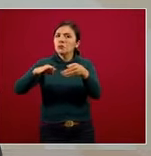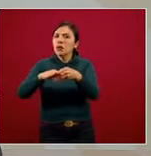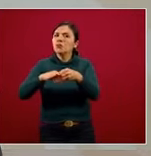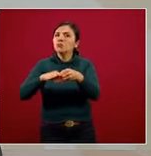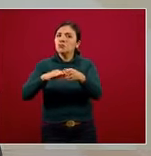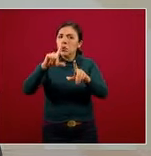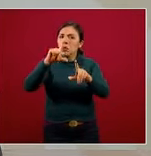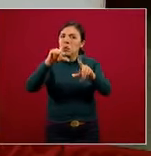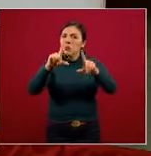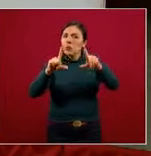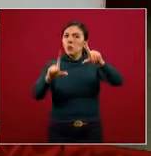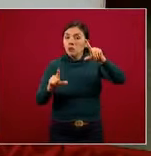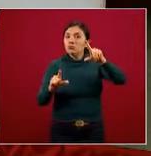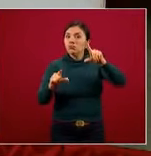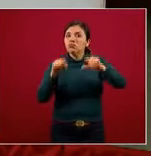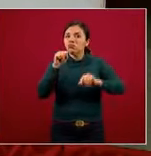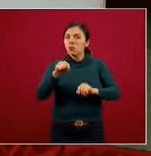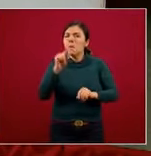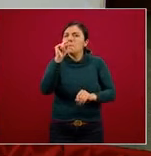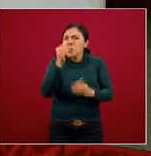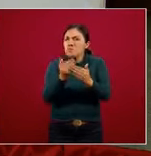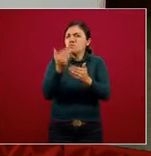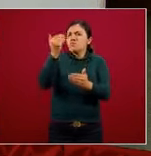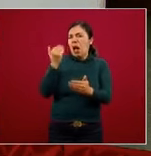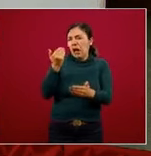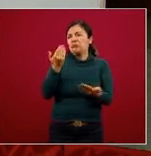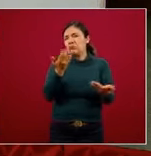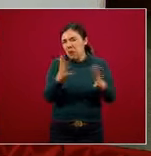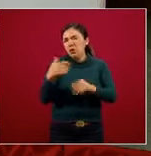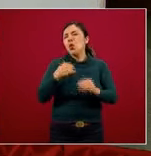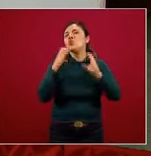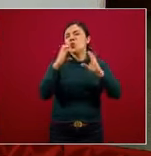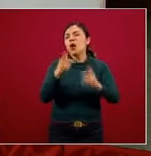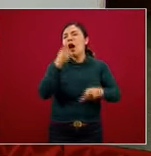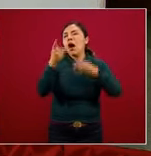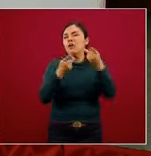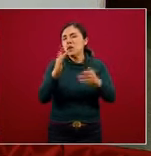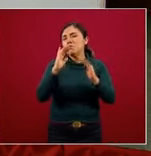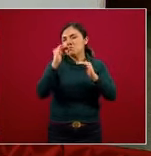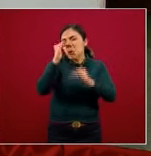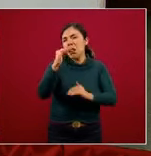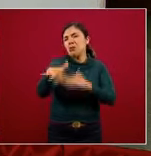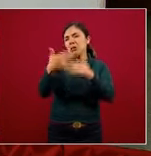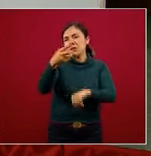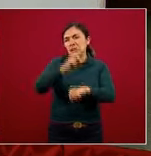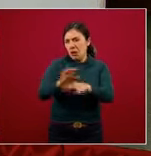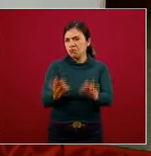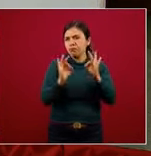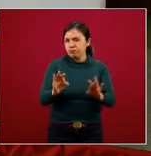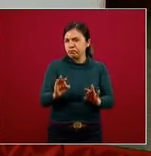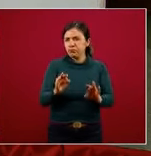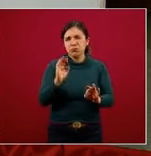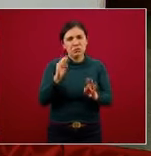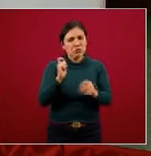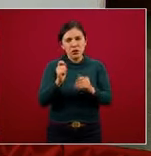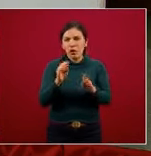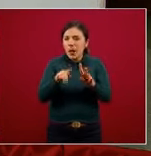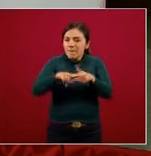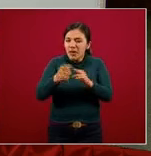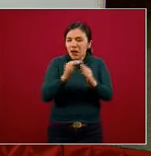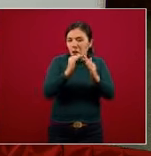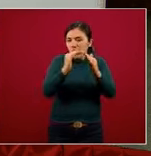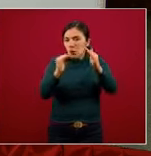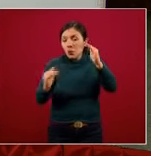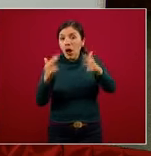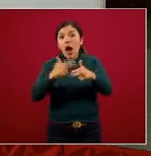de descenso. Es posible que tenga un poco más, pero quiero ser cauteloso pensando en 15 días, los 15 días más